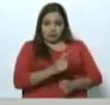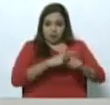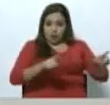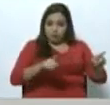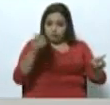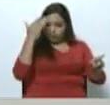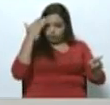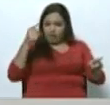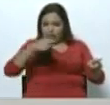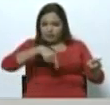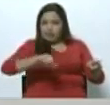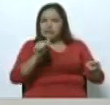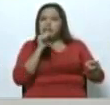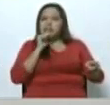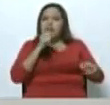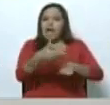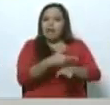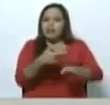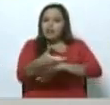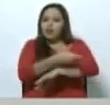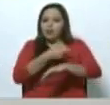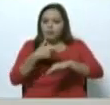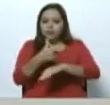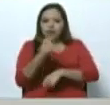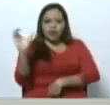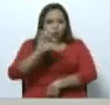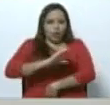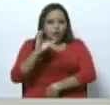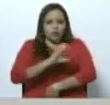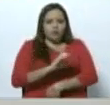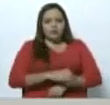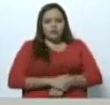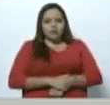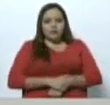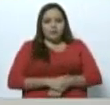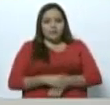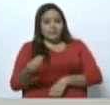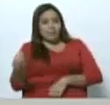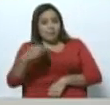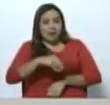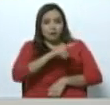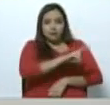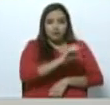sabemos quiénes han gobernado a Colombia por más de 200 años.